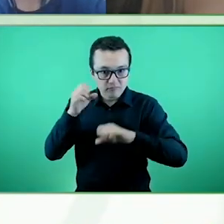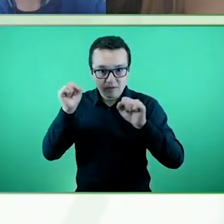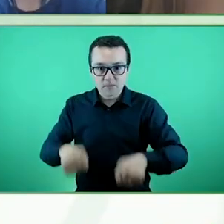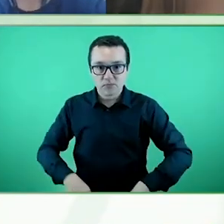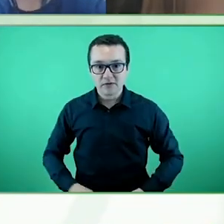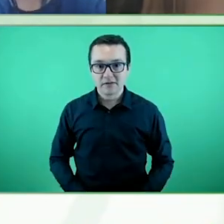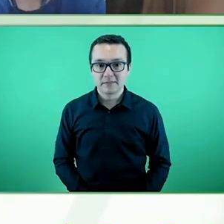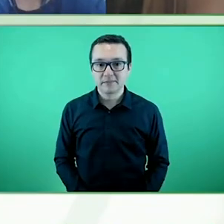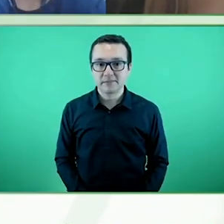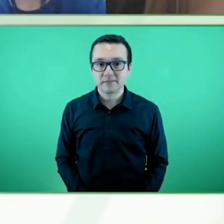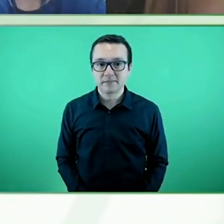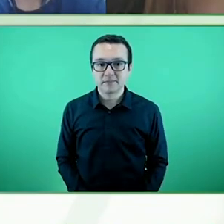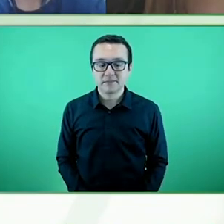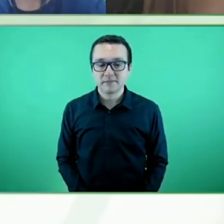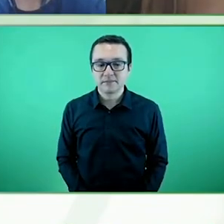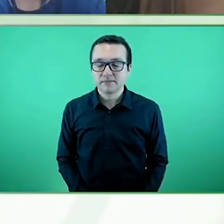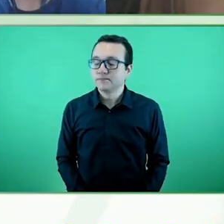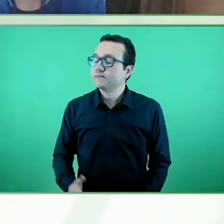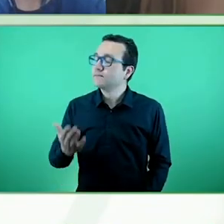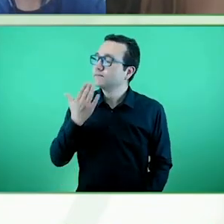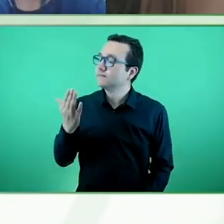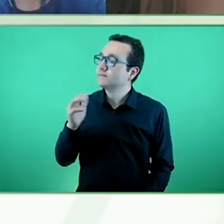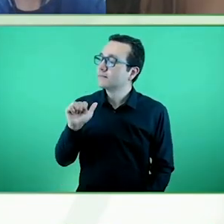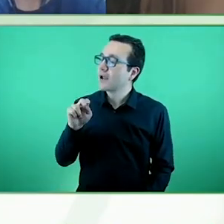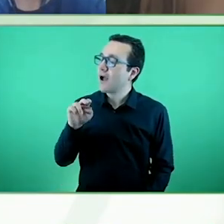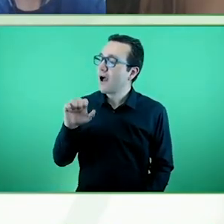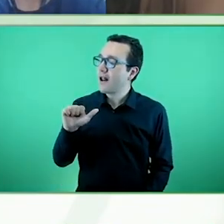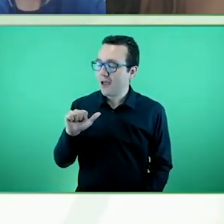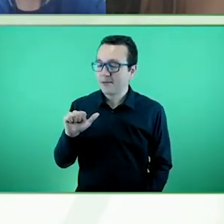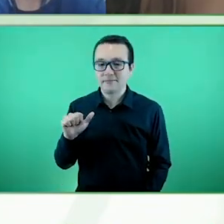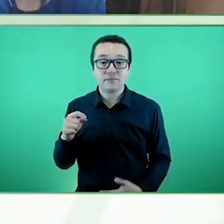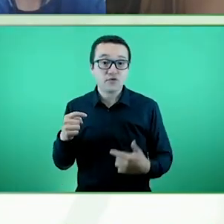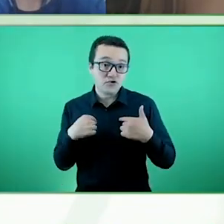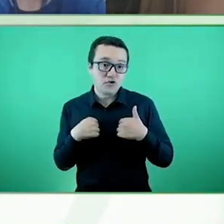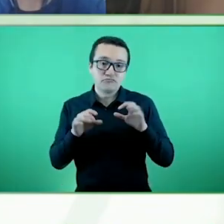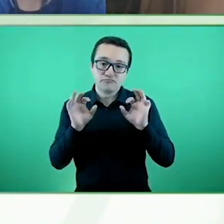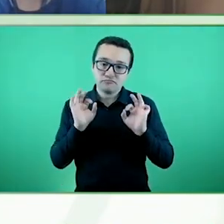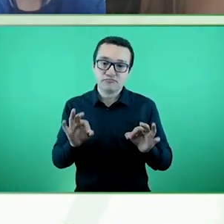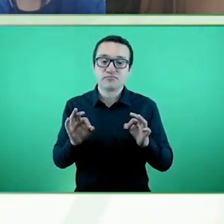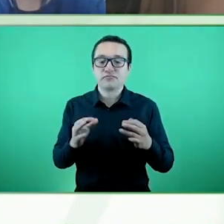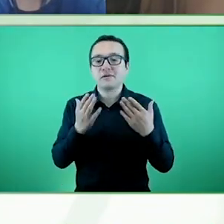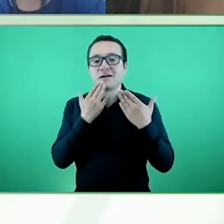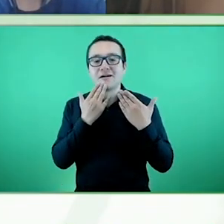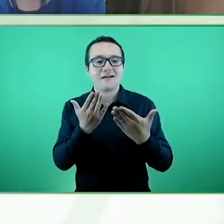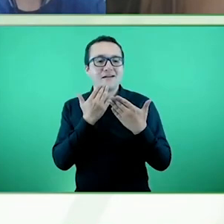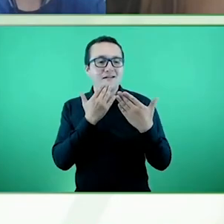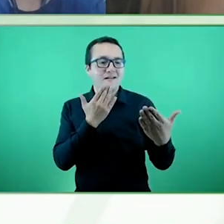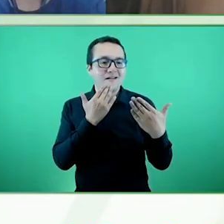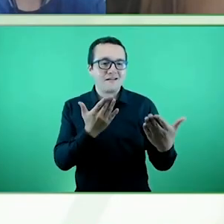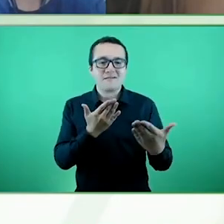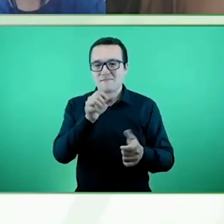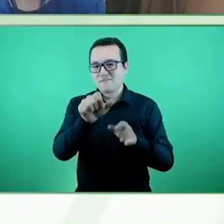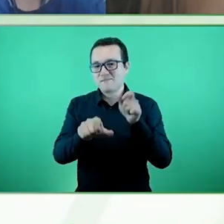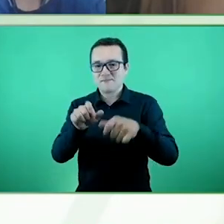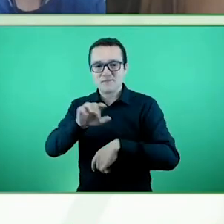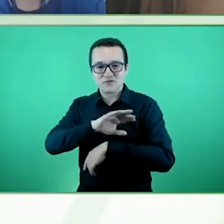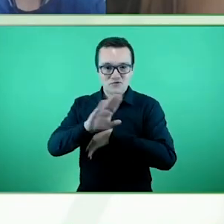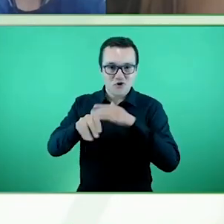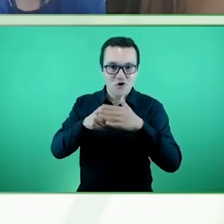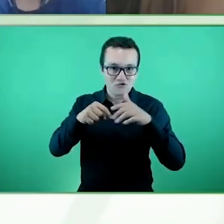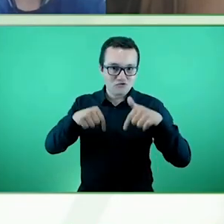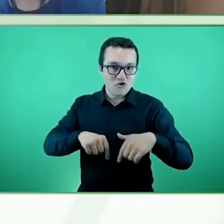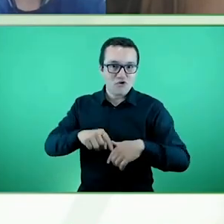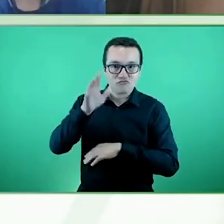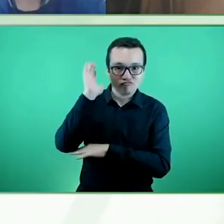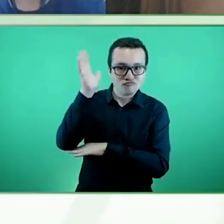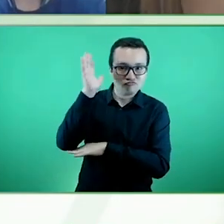Gracias, Ana. Bueno, por mi parte, agradecer a todos los panelistas que me acompañaron el día de hoy, a todos los asistentes